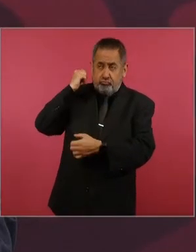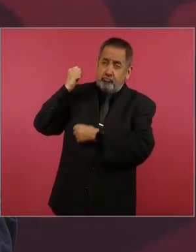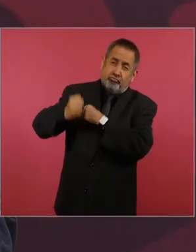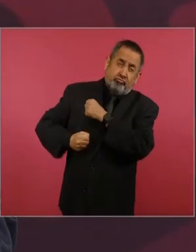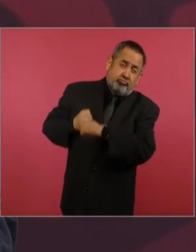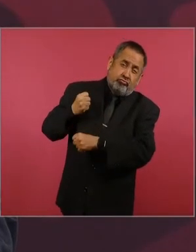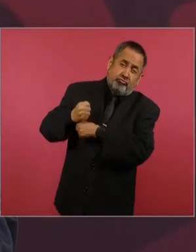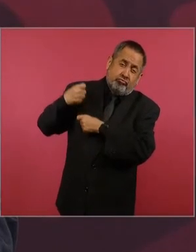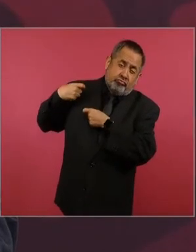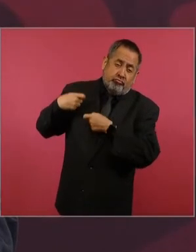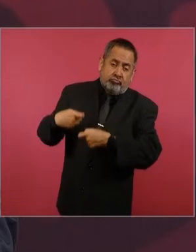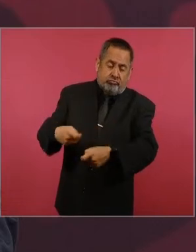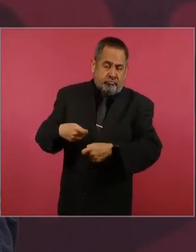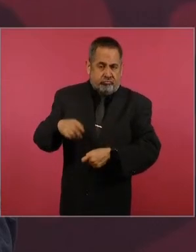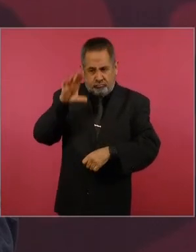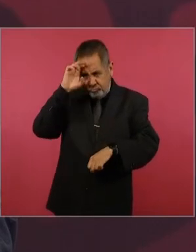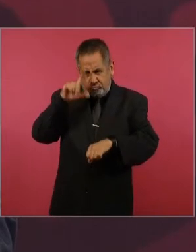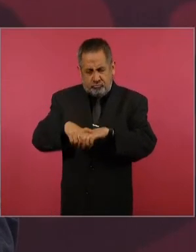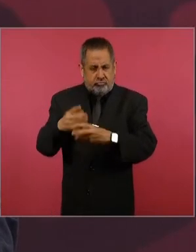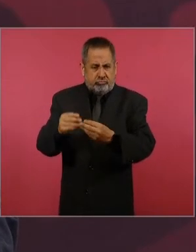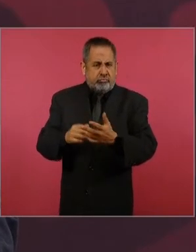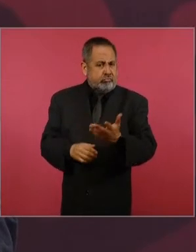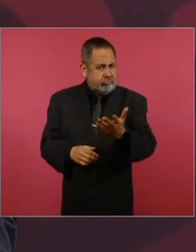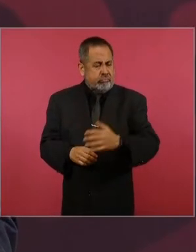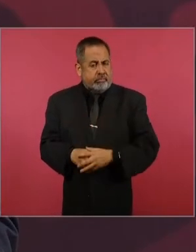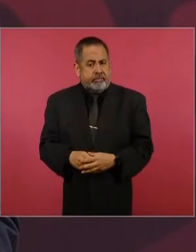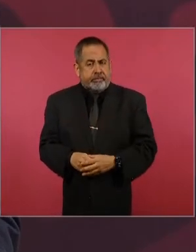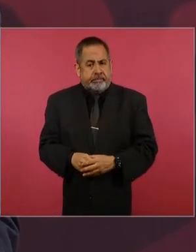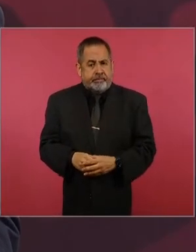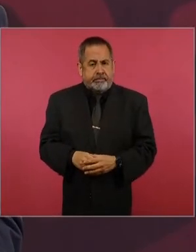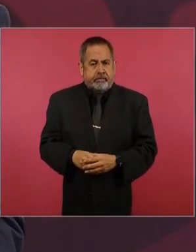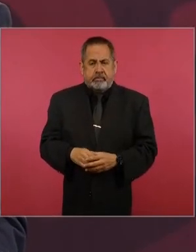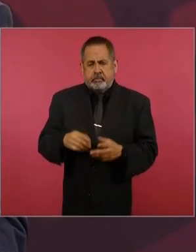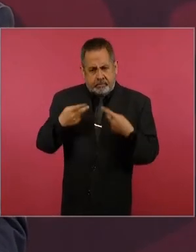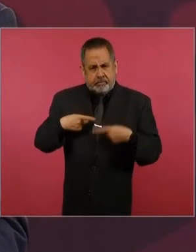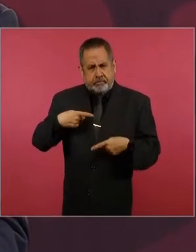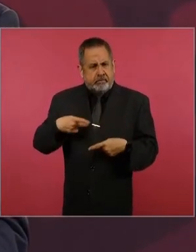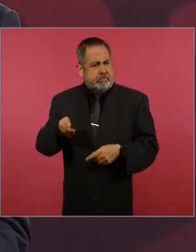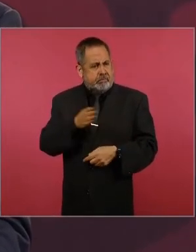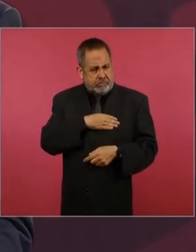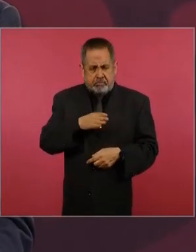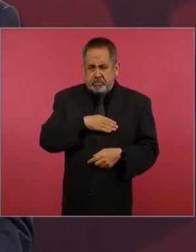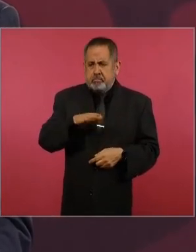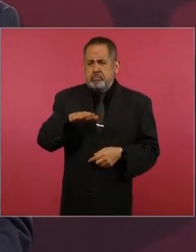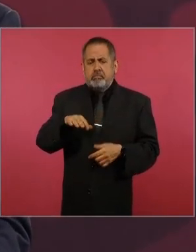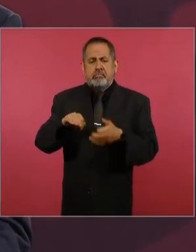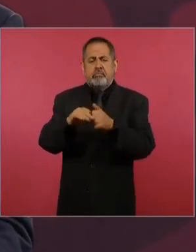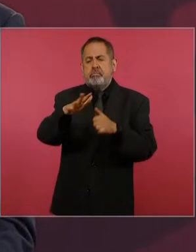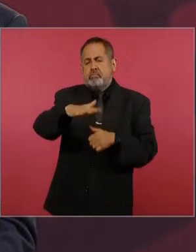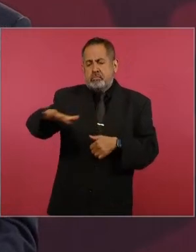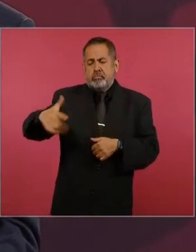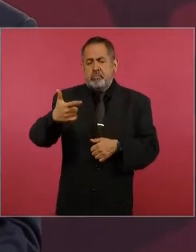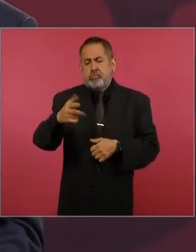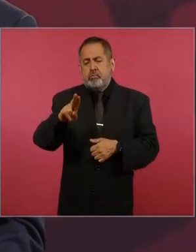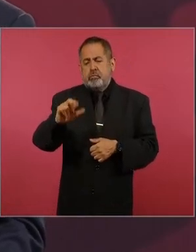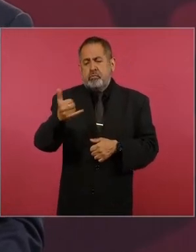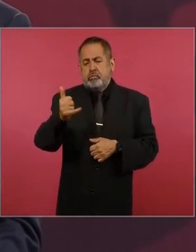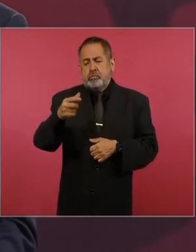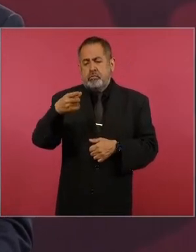cultura, y también gente buena en la costa, en Guayaquil, en